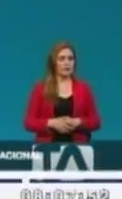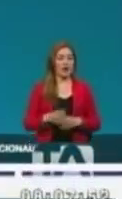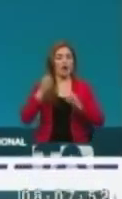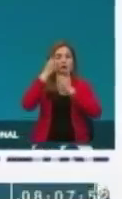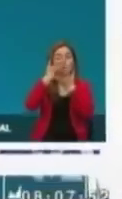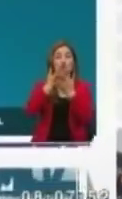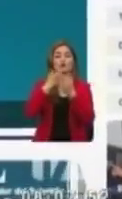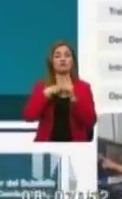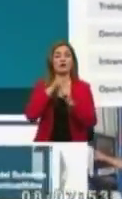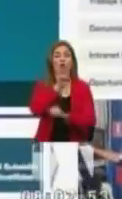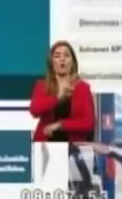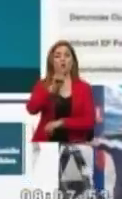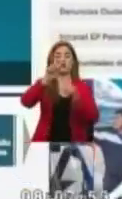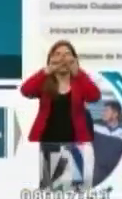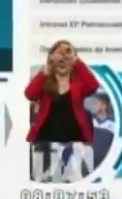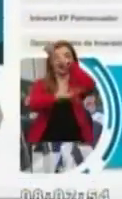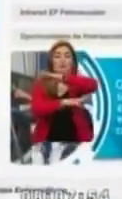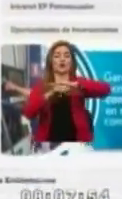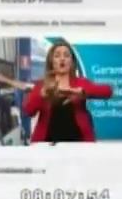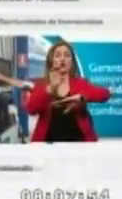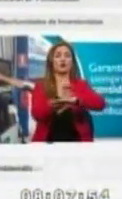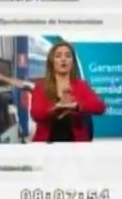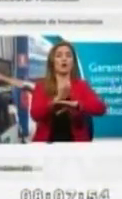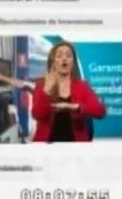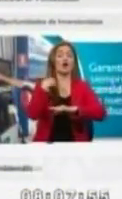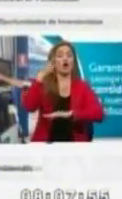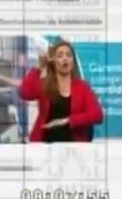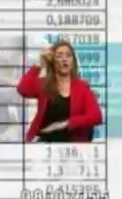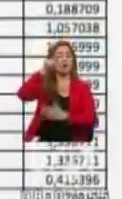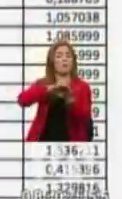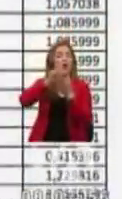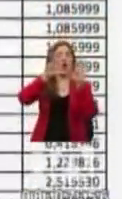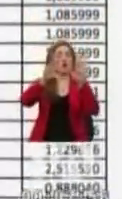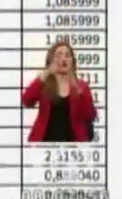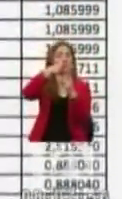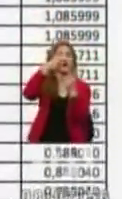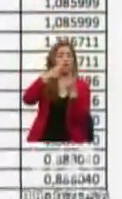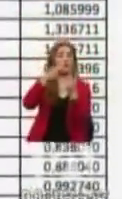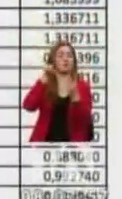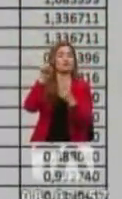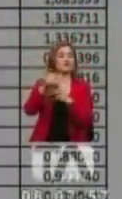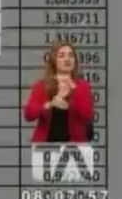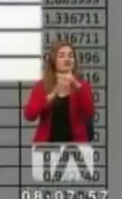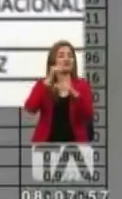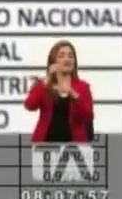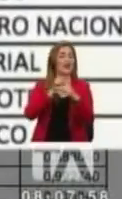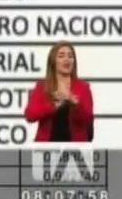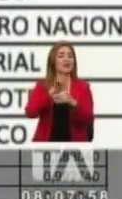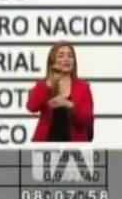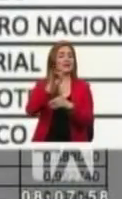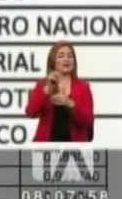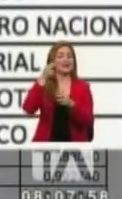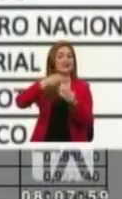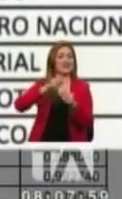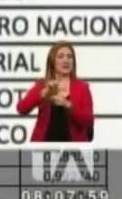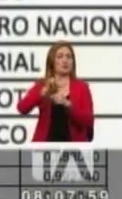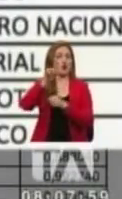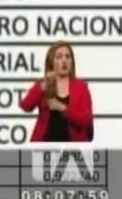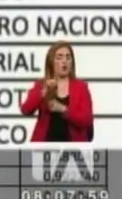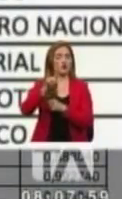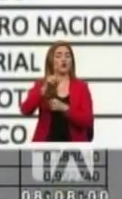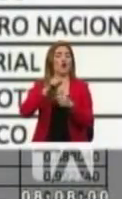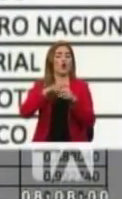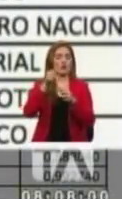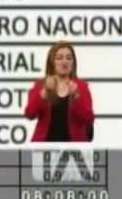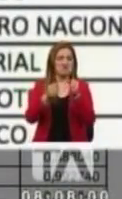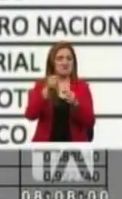información de la web de petroecuador el estado subsidia ocho tipos de dice el de distintas categorías dice alguno para el sector automotriz y dice